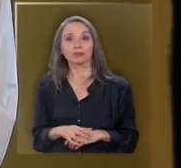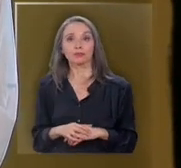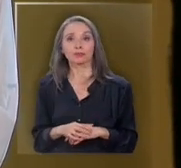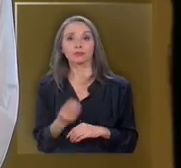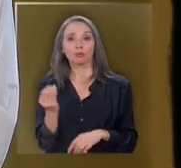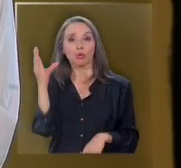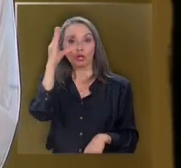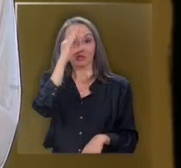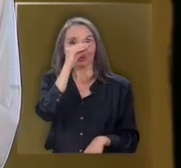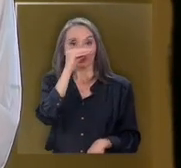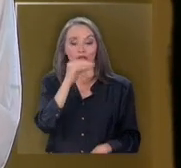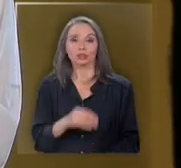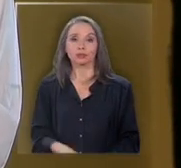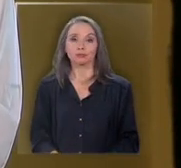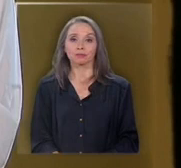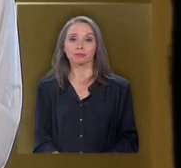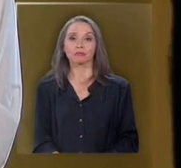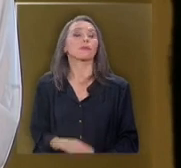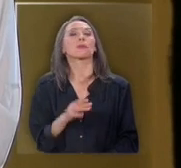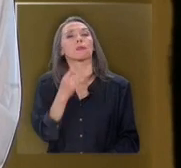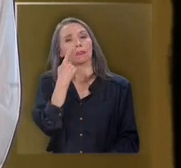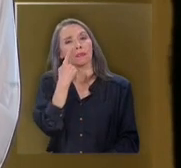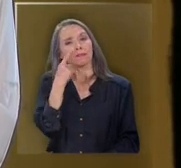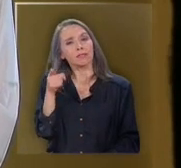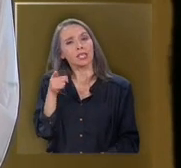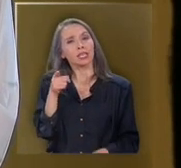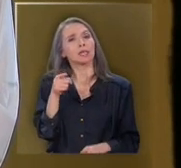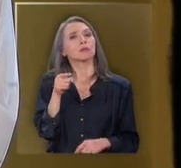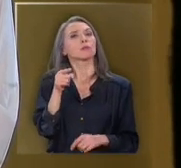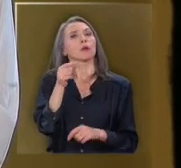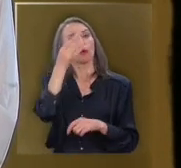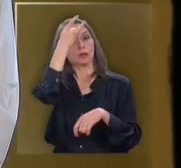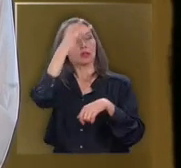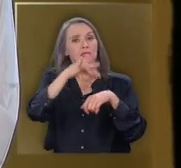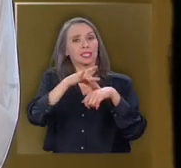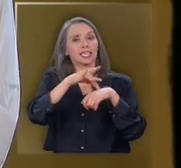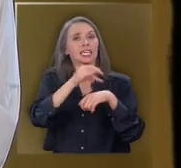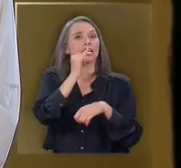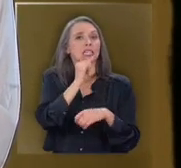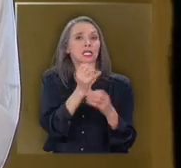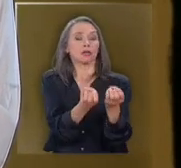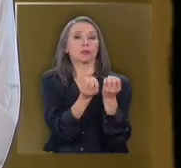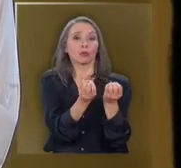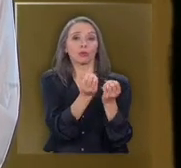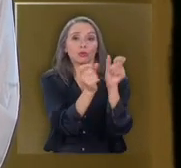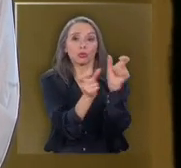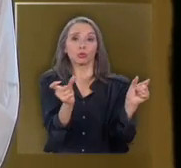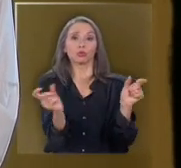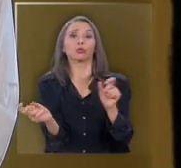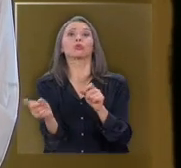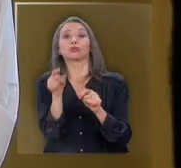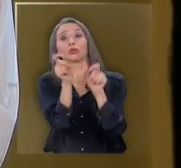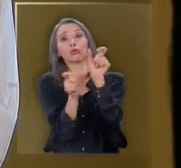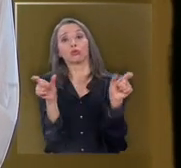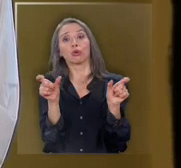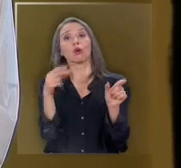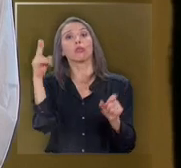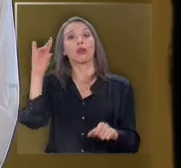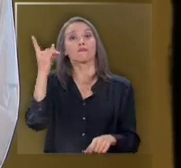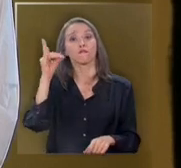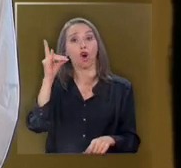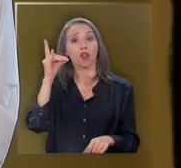buenas noches a los a ver vemos buenas opciones ni quique que ya es bastante masiva particularmente con ciudadanos de bolivia